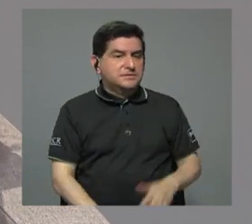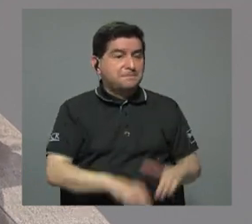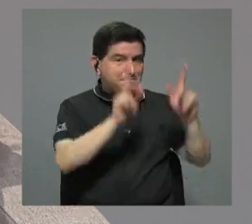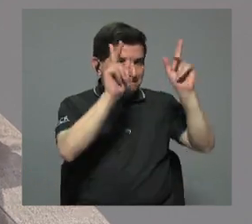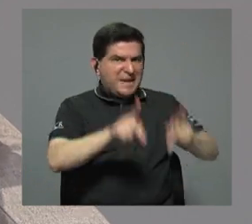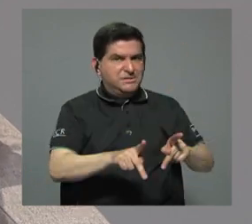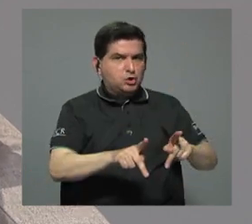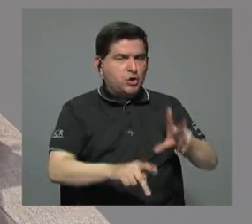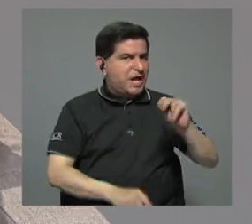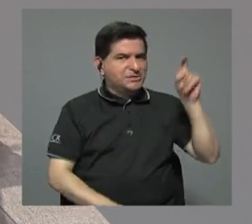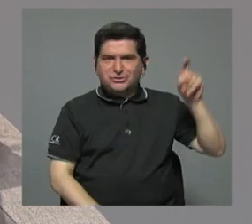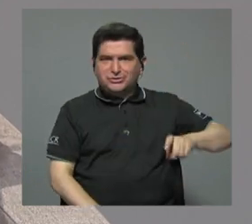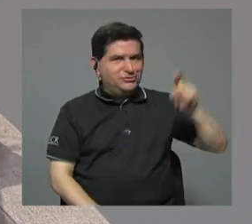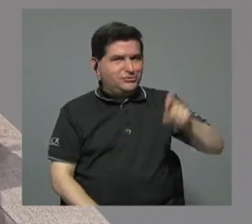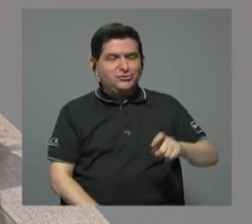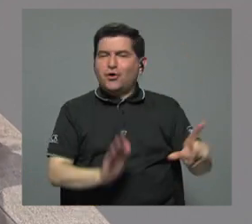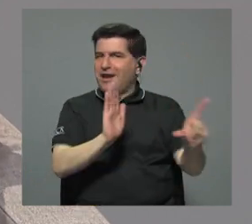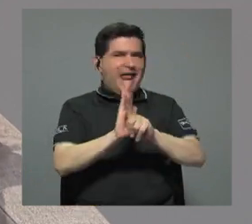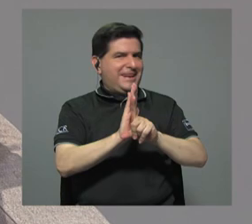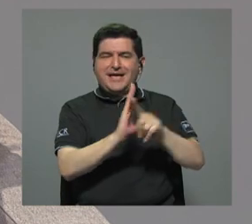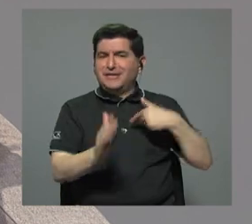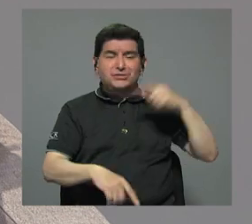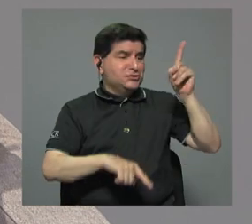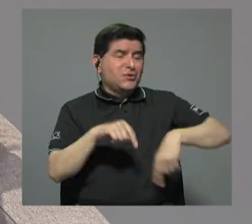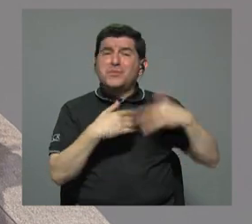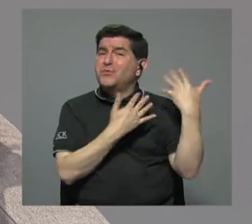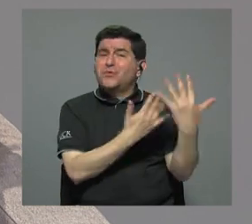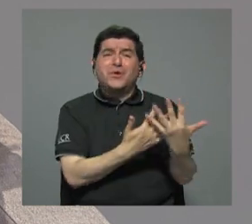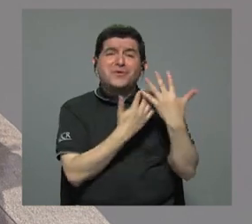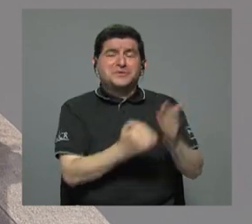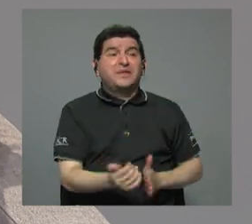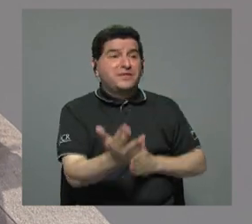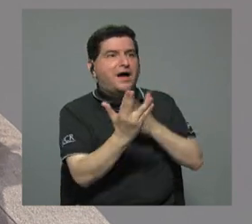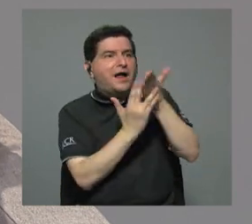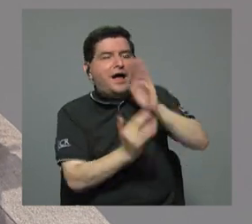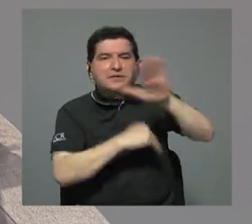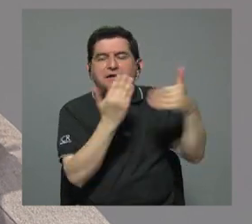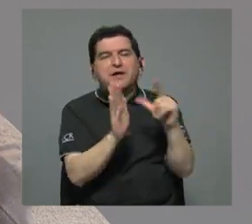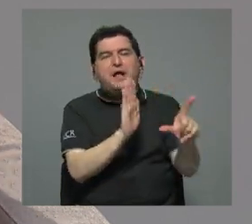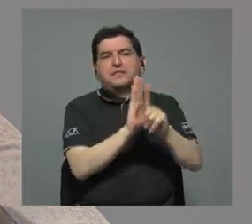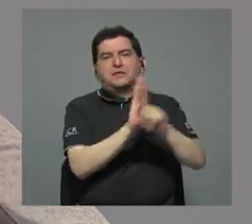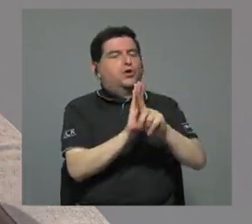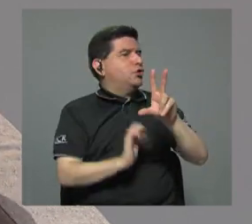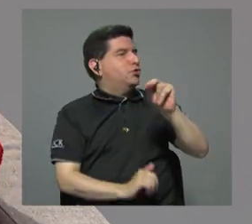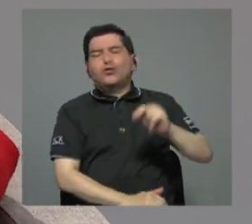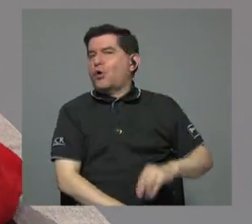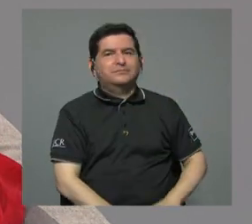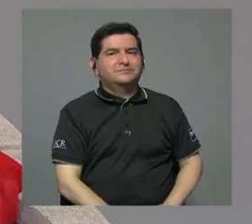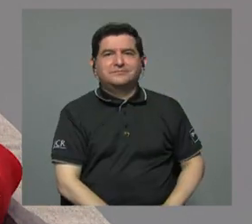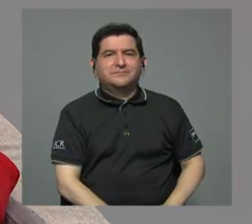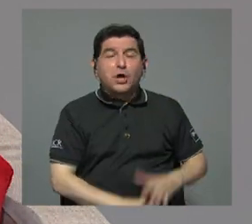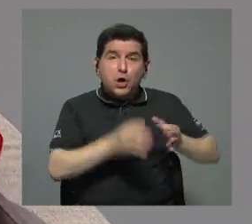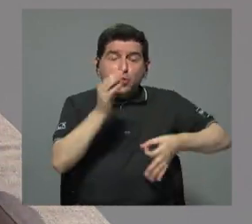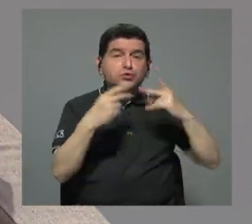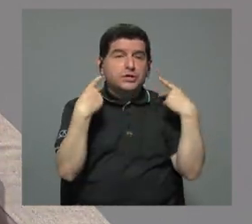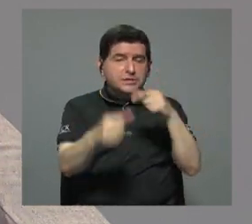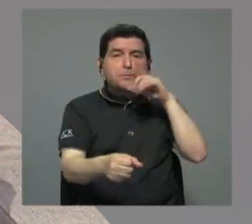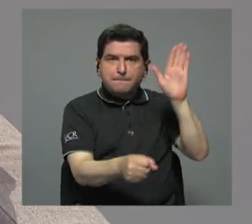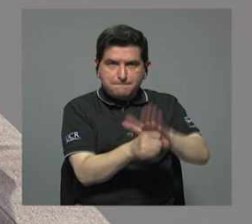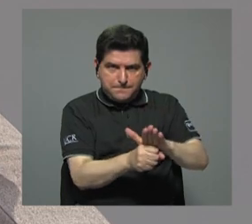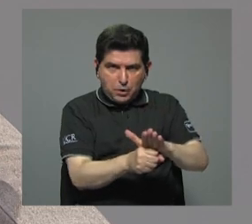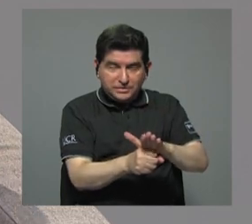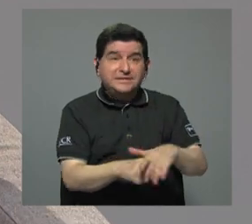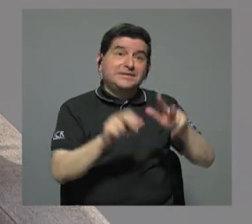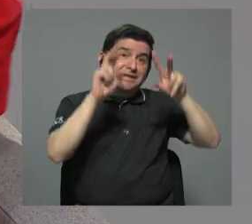personas no necesariamente en las leyes yo no puedo esperar que a través de todas las leyes no pero una justicia pronta y cumplida y